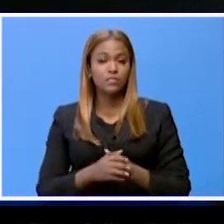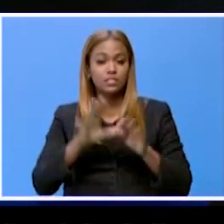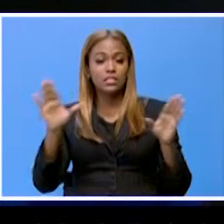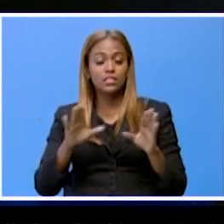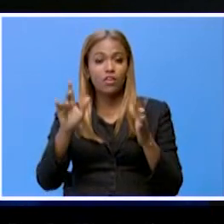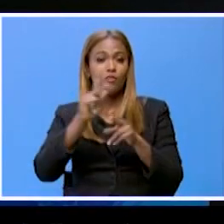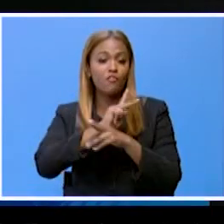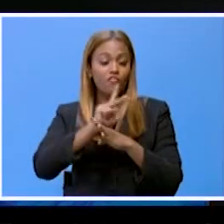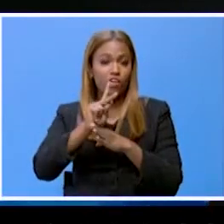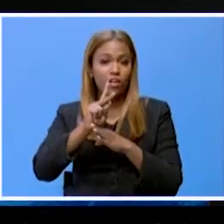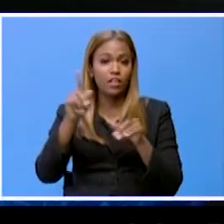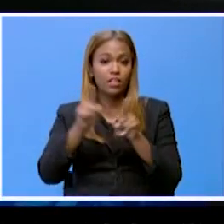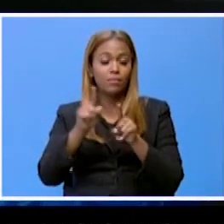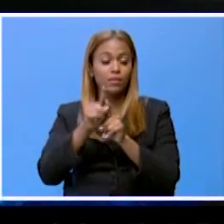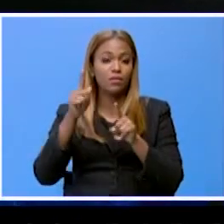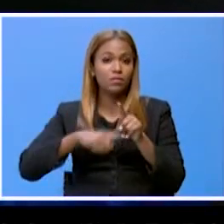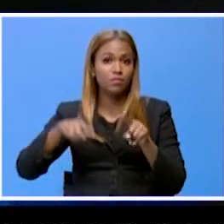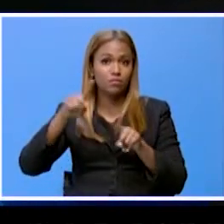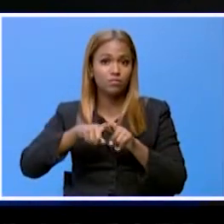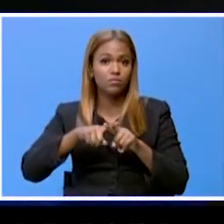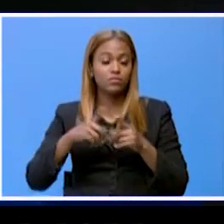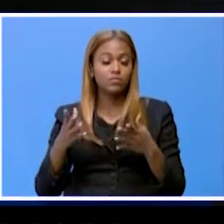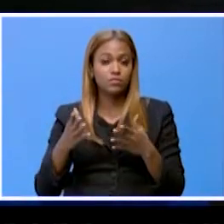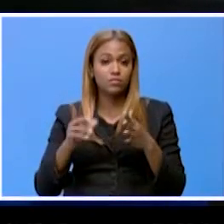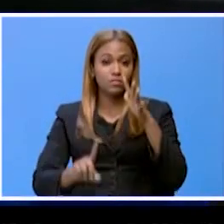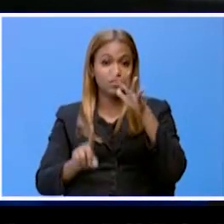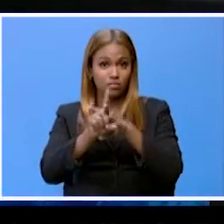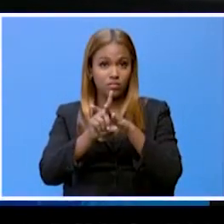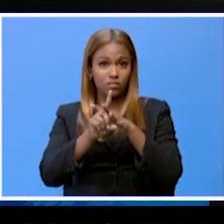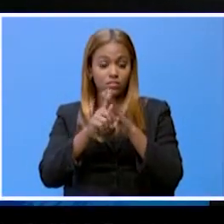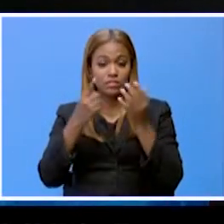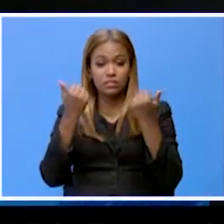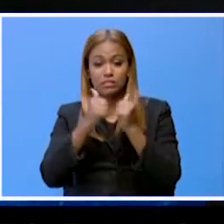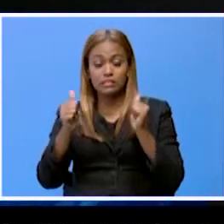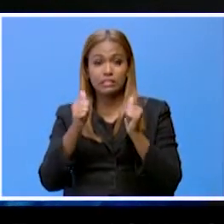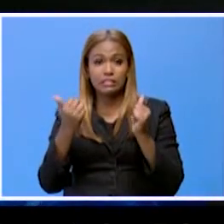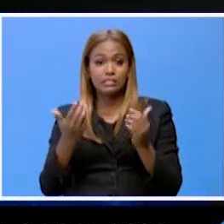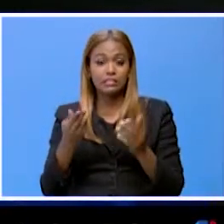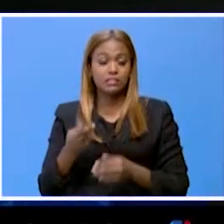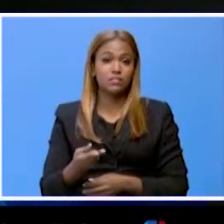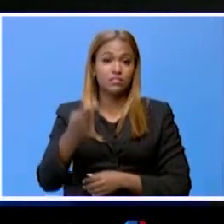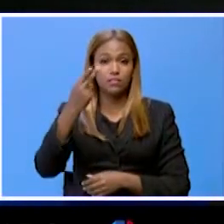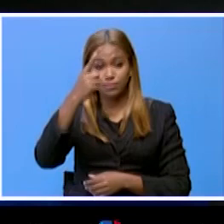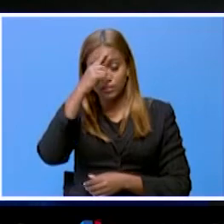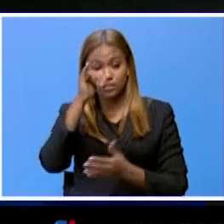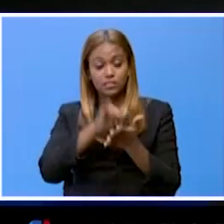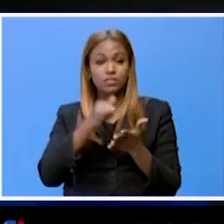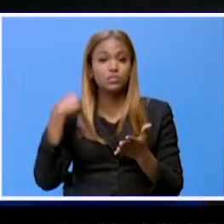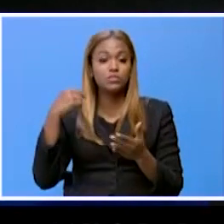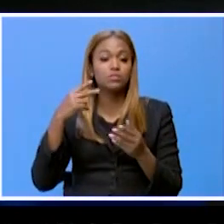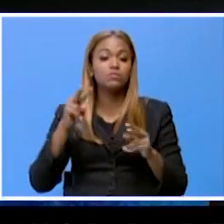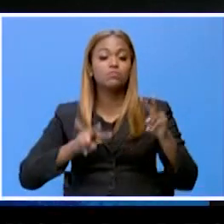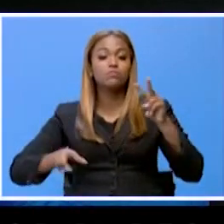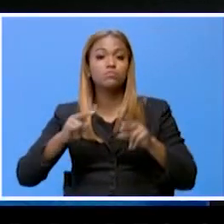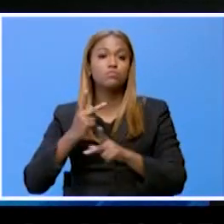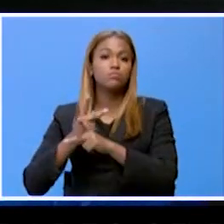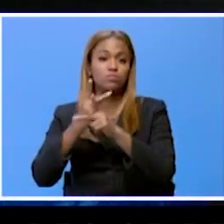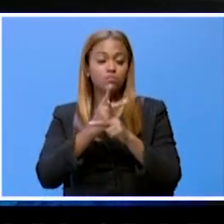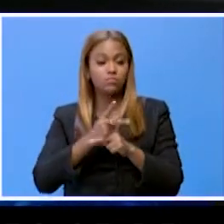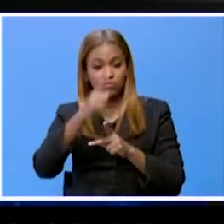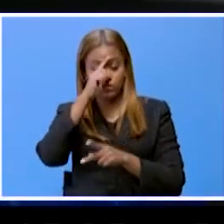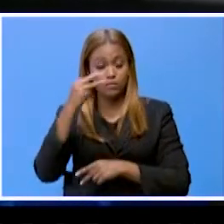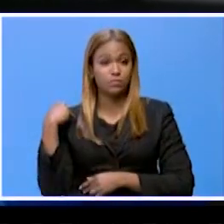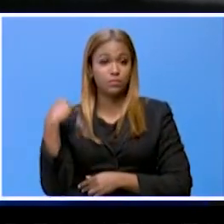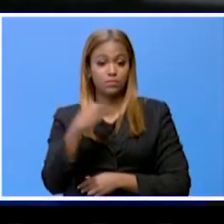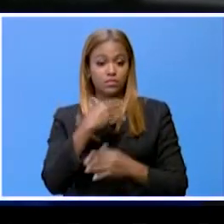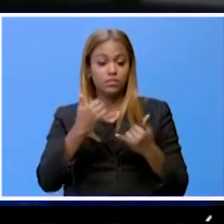actuaciones profesionales y cuando se produzca algún exceso, por tanto, somos vigilantes a que los